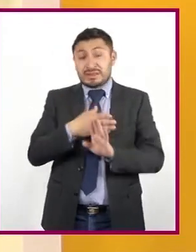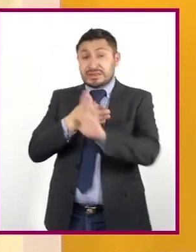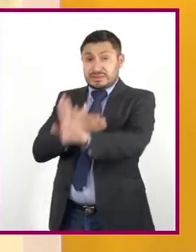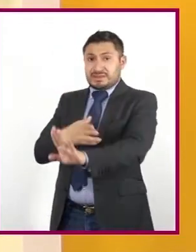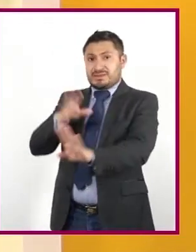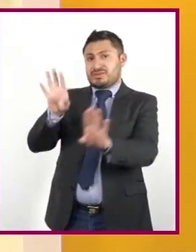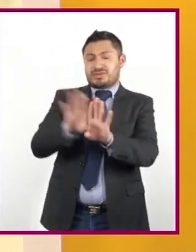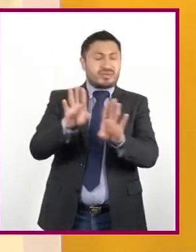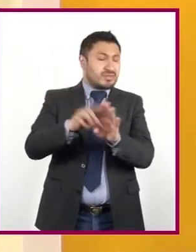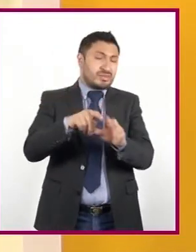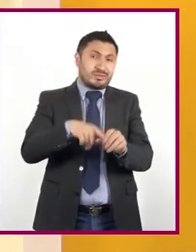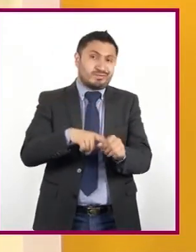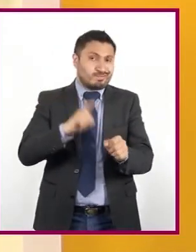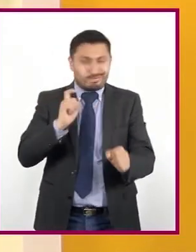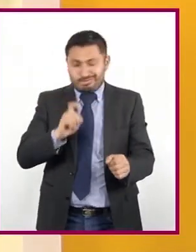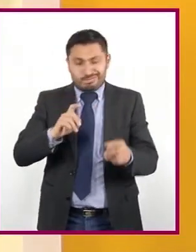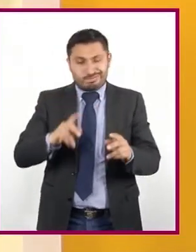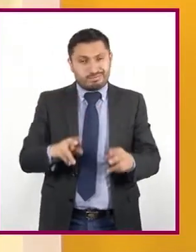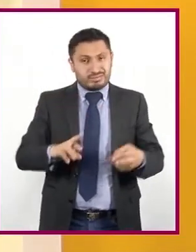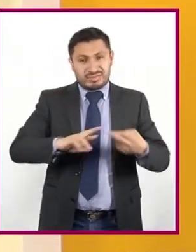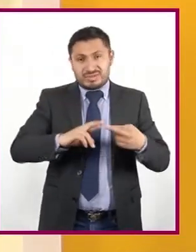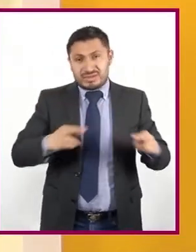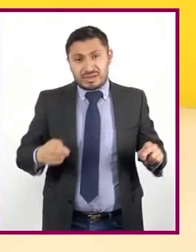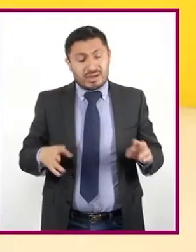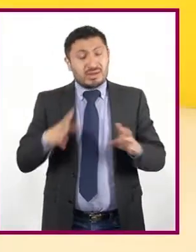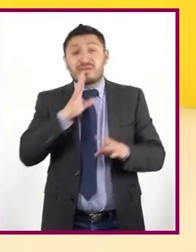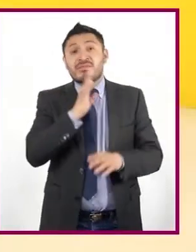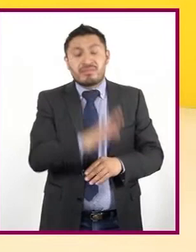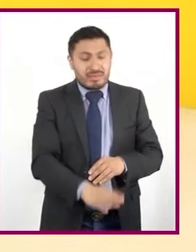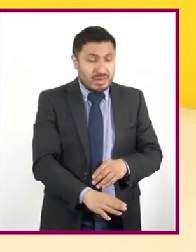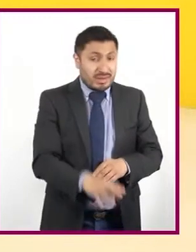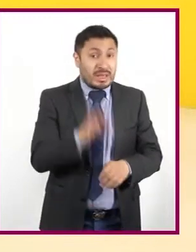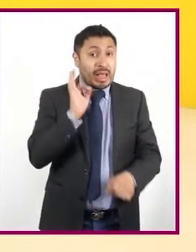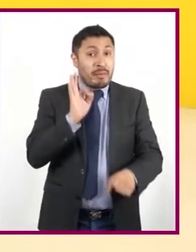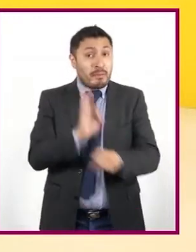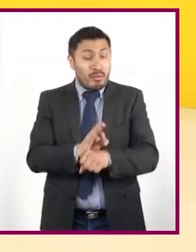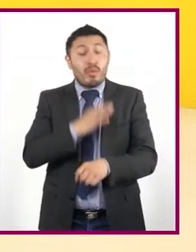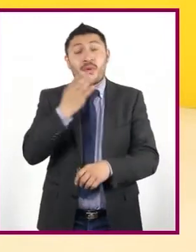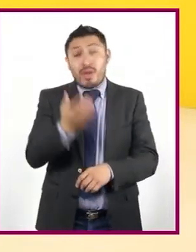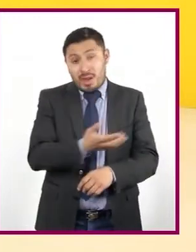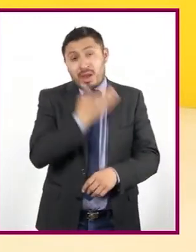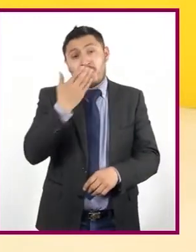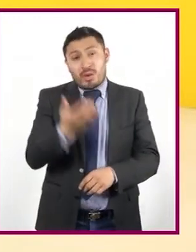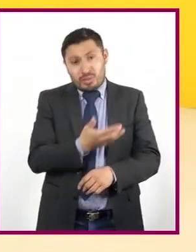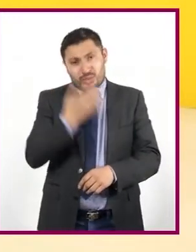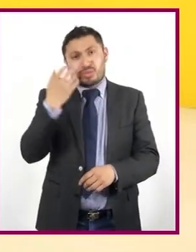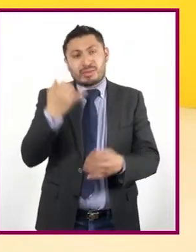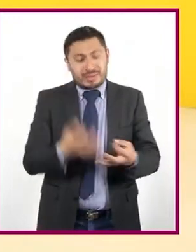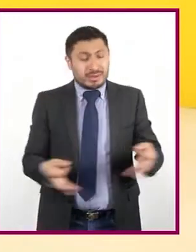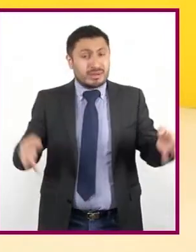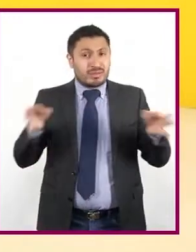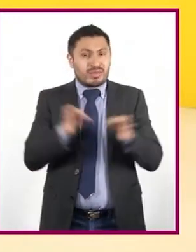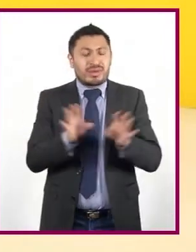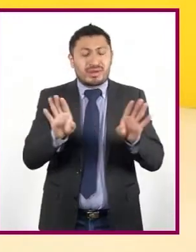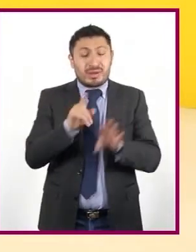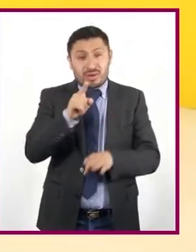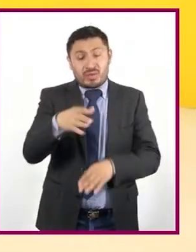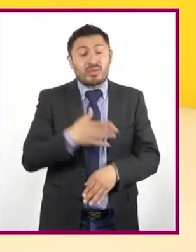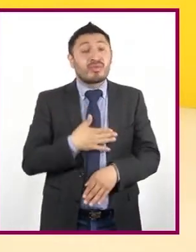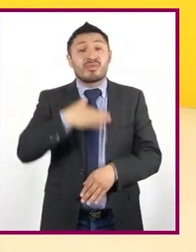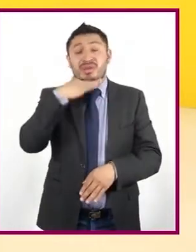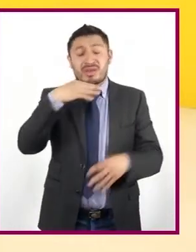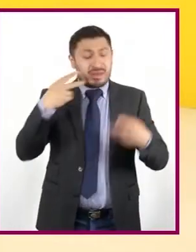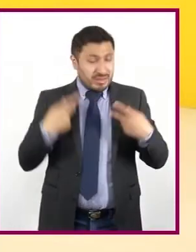los lazos sociales entre los grupos. Defender nuestras costumbres no solamente nos dignifica como